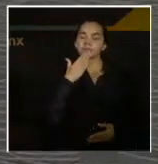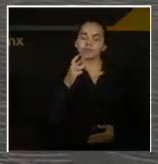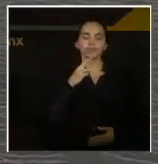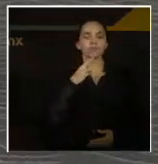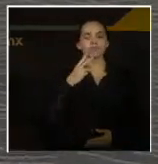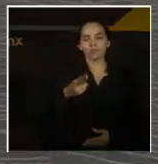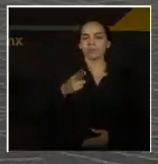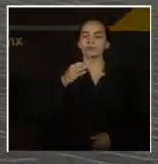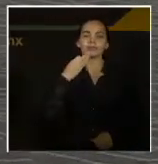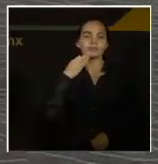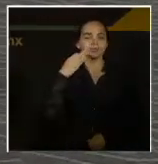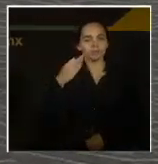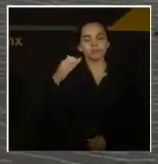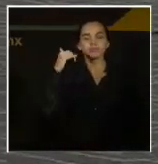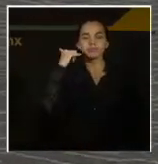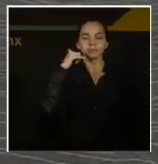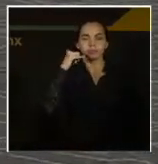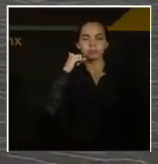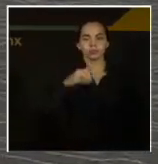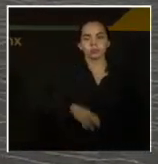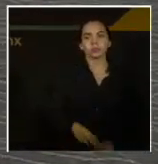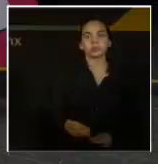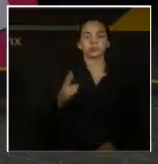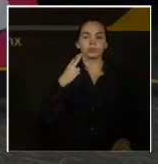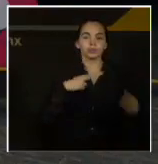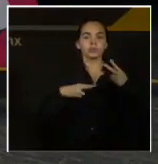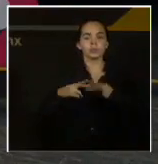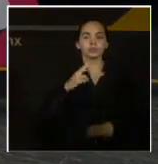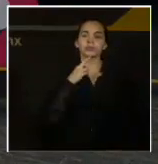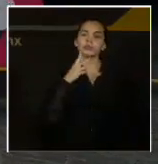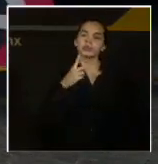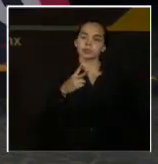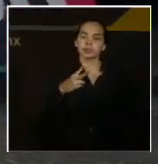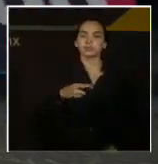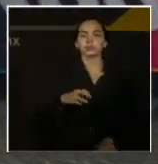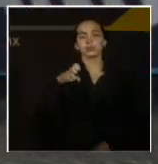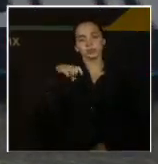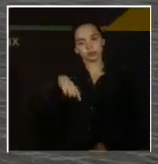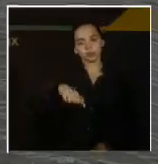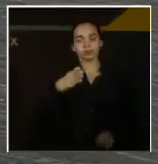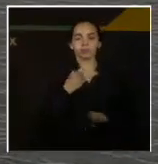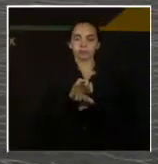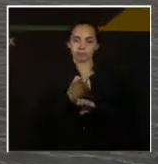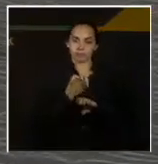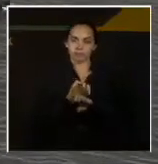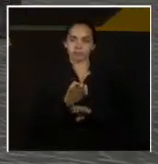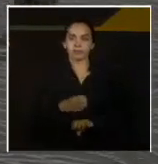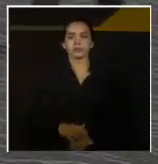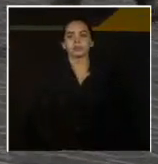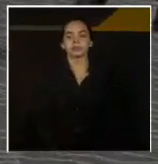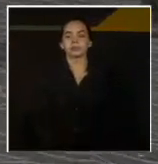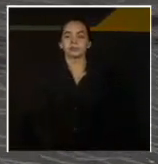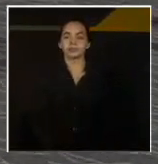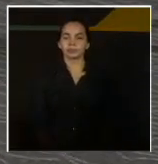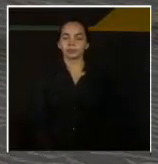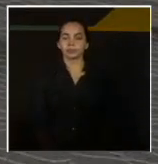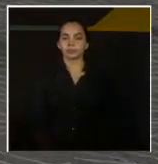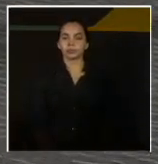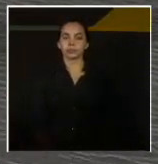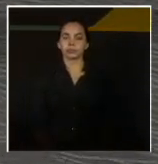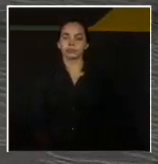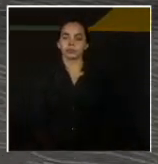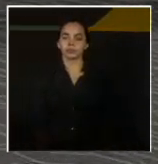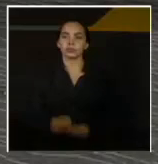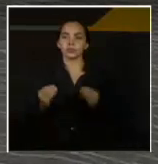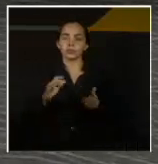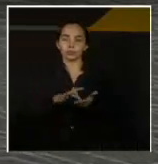de Yucatán. Vamos a ser la mejor versión de este estado. Muchas gracias. Muchísimas gracias, candidato. Muchas gracias, candidato.